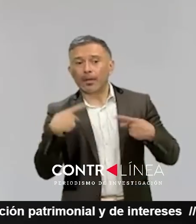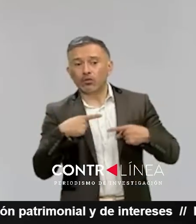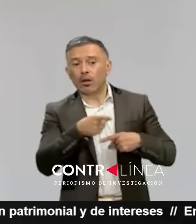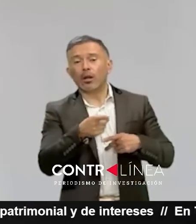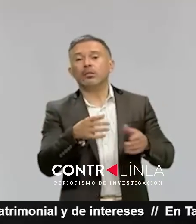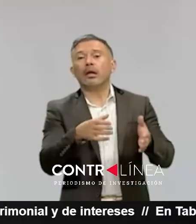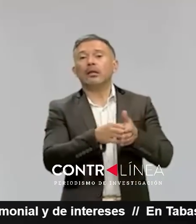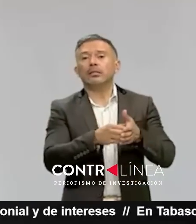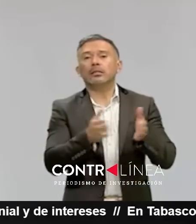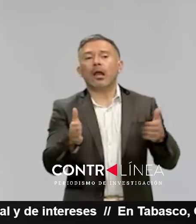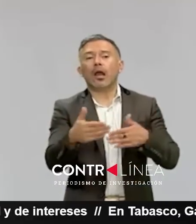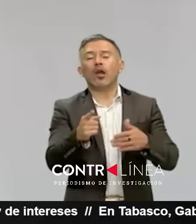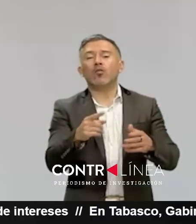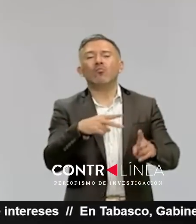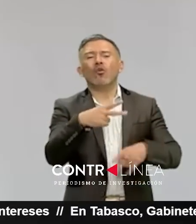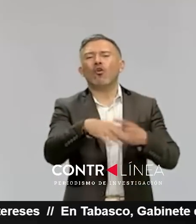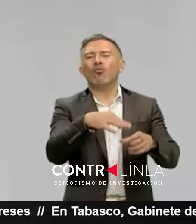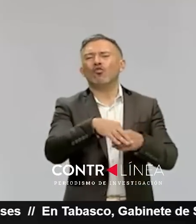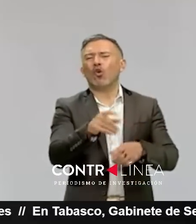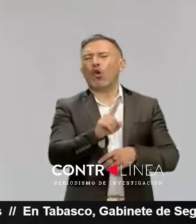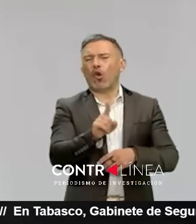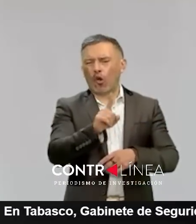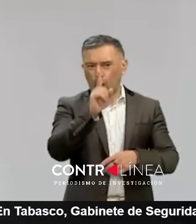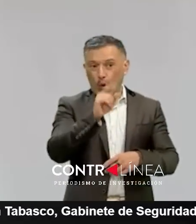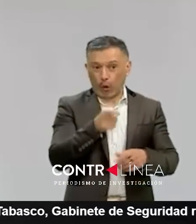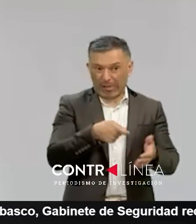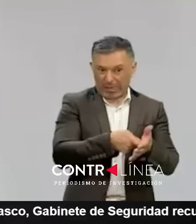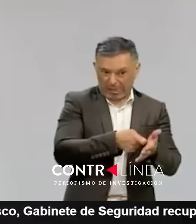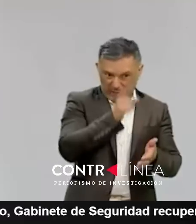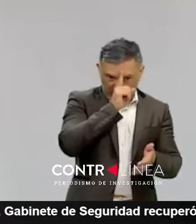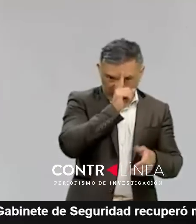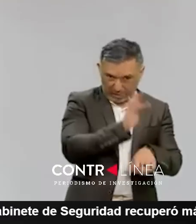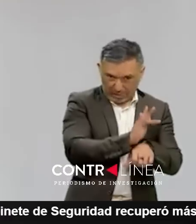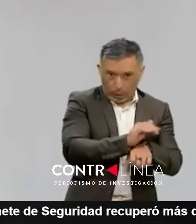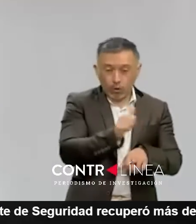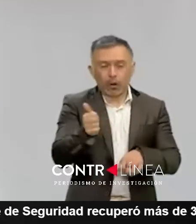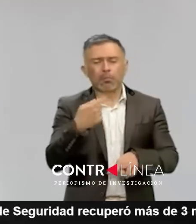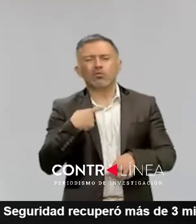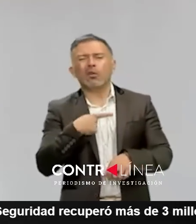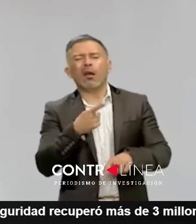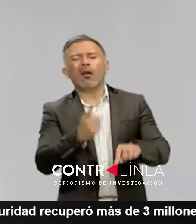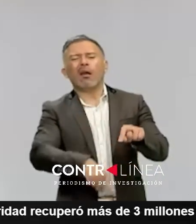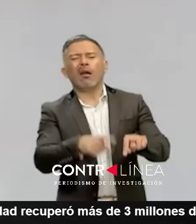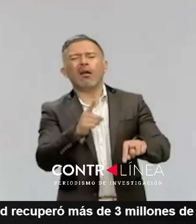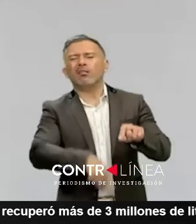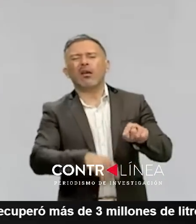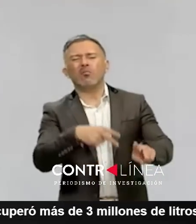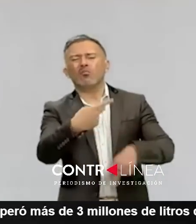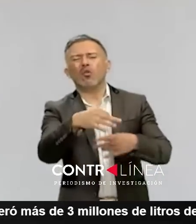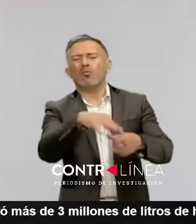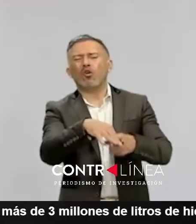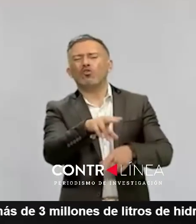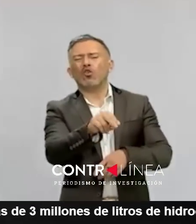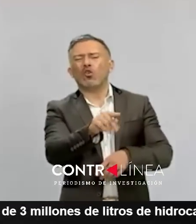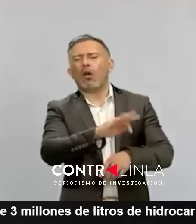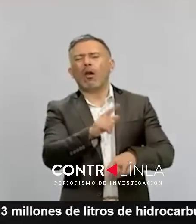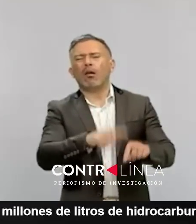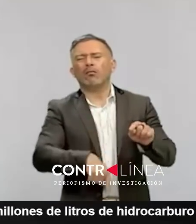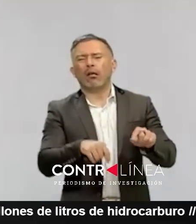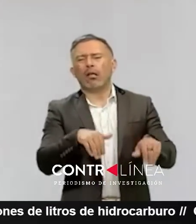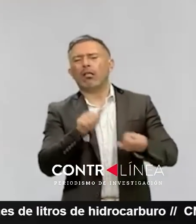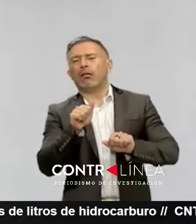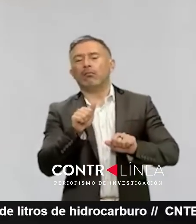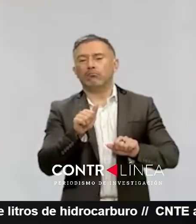casilla electoral, así como los que intenten inhibir, están cometiendo un delito electoral. A los que en